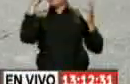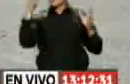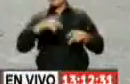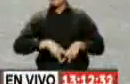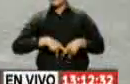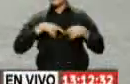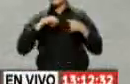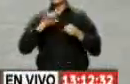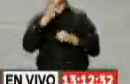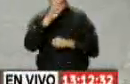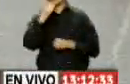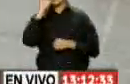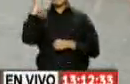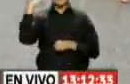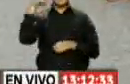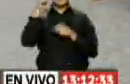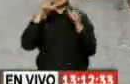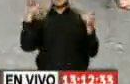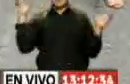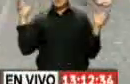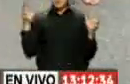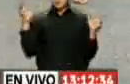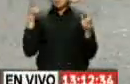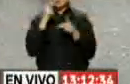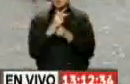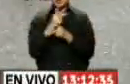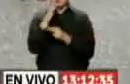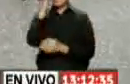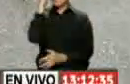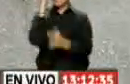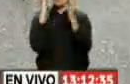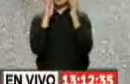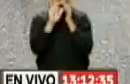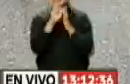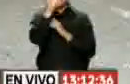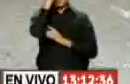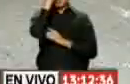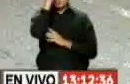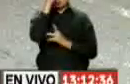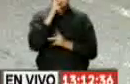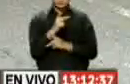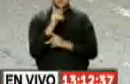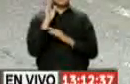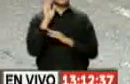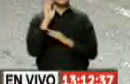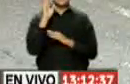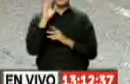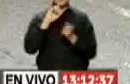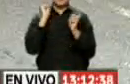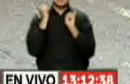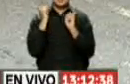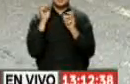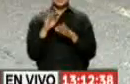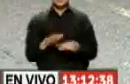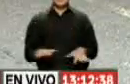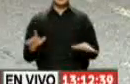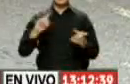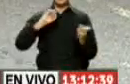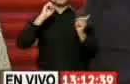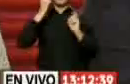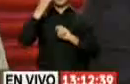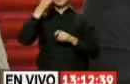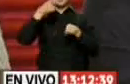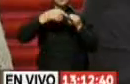viven alrededor de 40 millones de personas. El cuidado de sus bosques y su cultura forma parte de los compromisos del cambio climático de los Acuerdos de